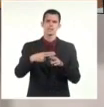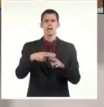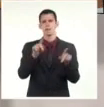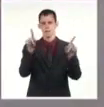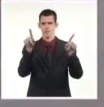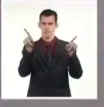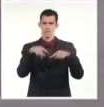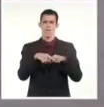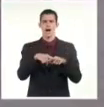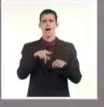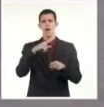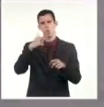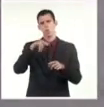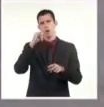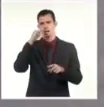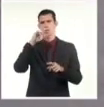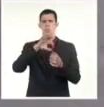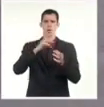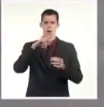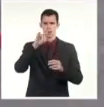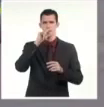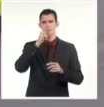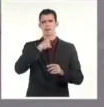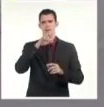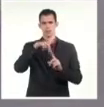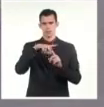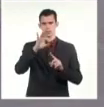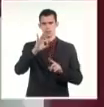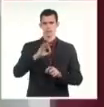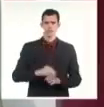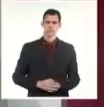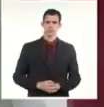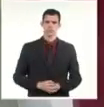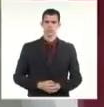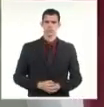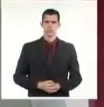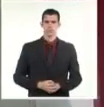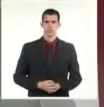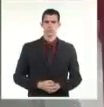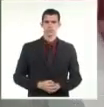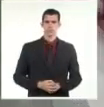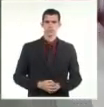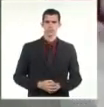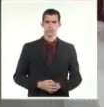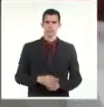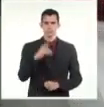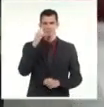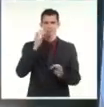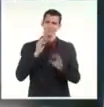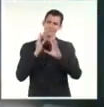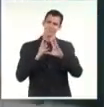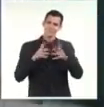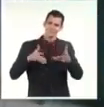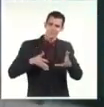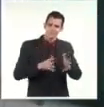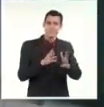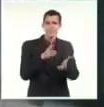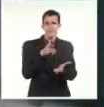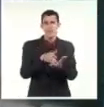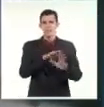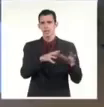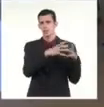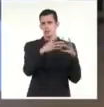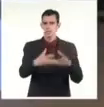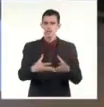Varadero. El equipo cubano de voleibol masculino llegó a suelo patrio por el Aeropuerto Internacional Juan Gualberto Gómez de